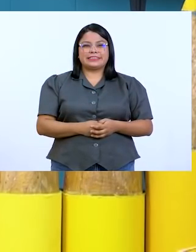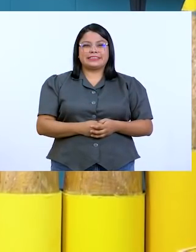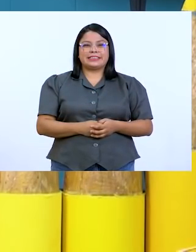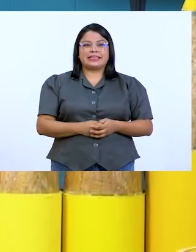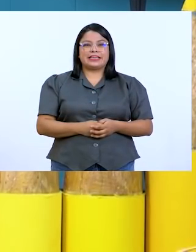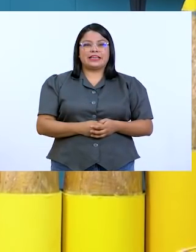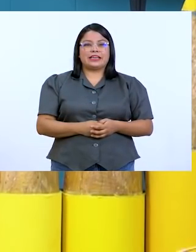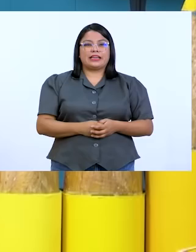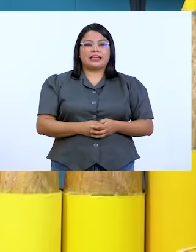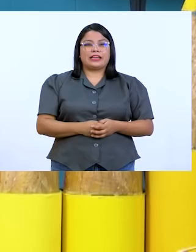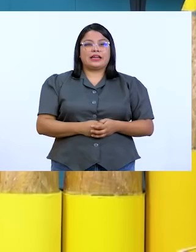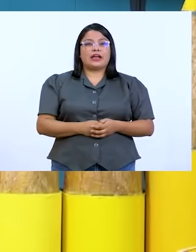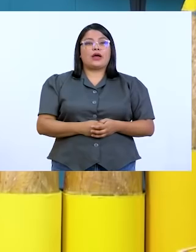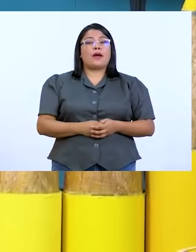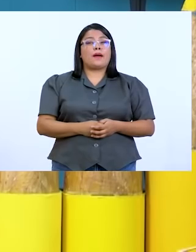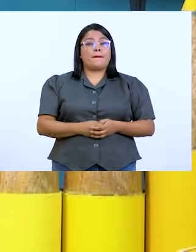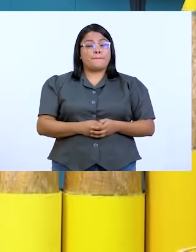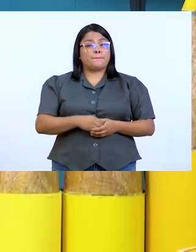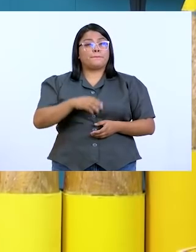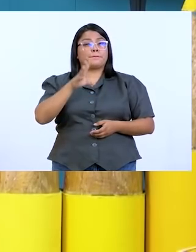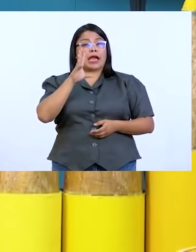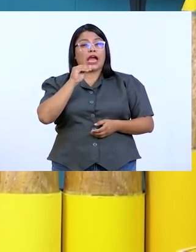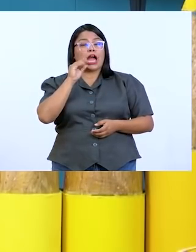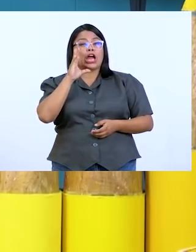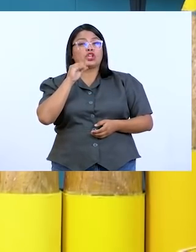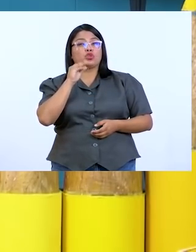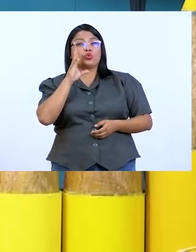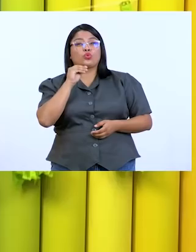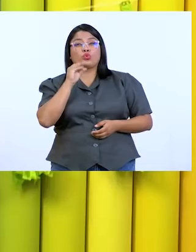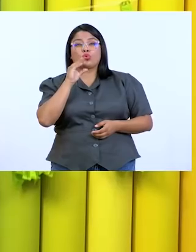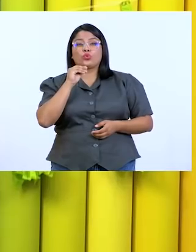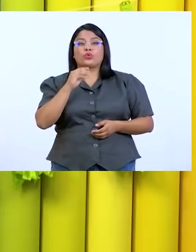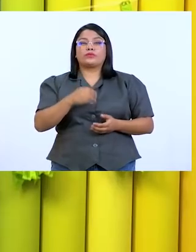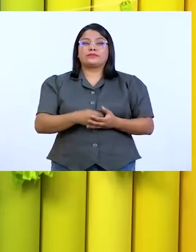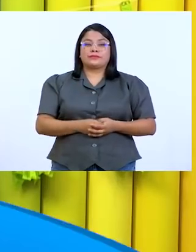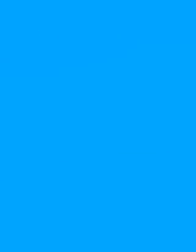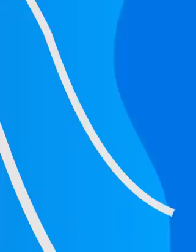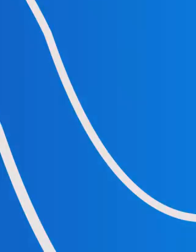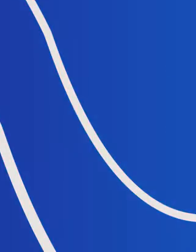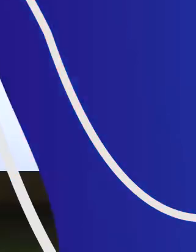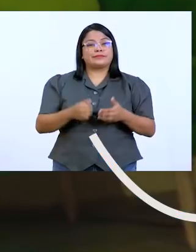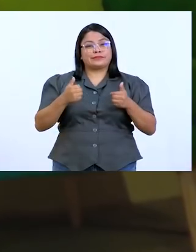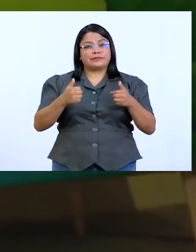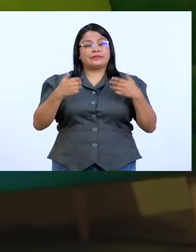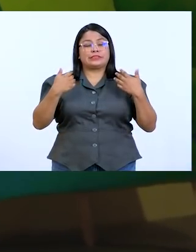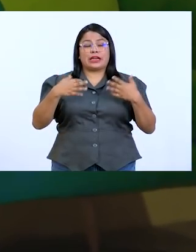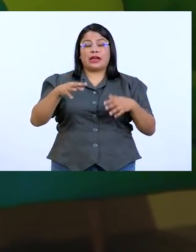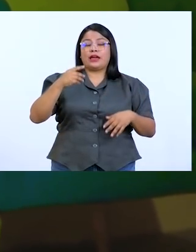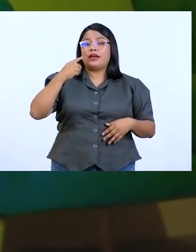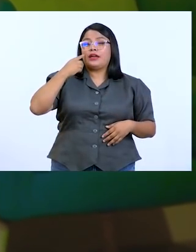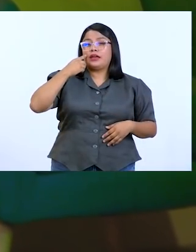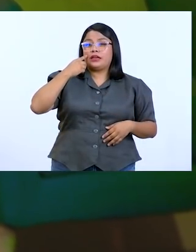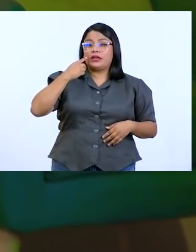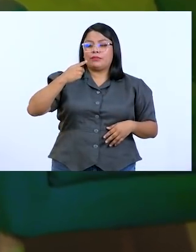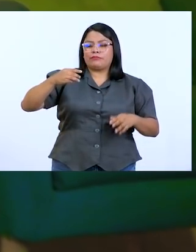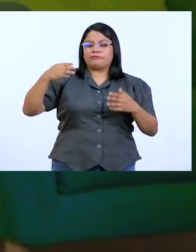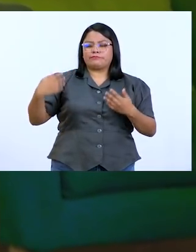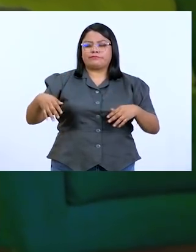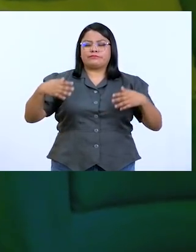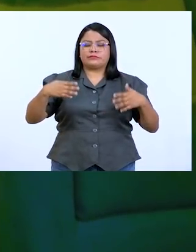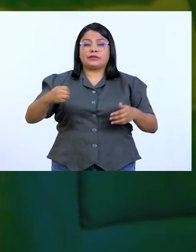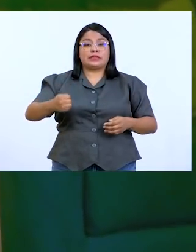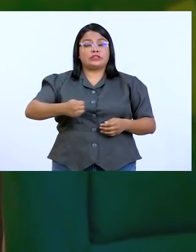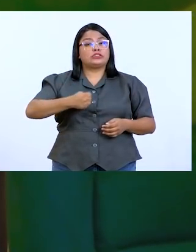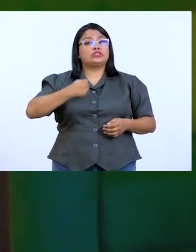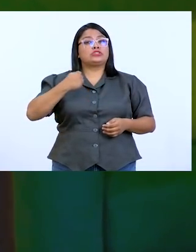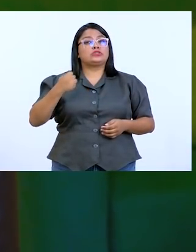3. ¡El pato! ¡Es el pato! Muy bien. Bueno, como acabamos de ver, el